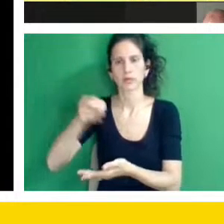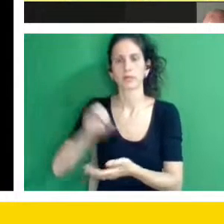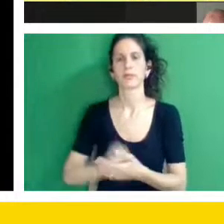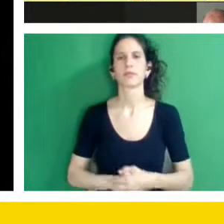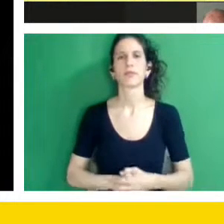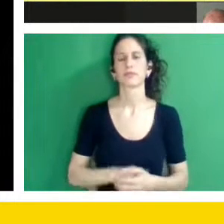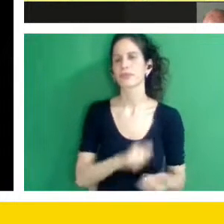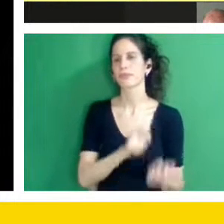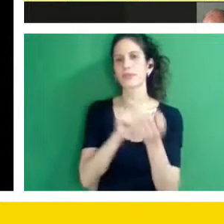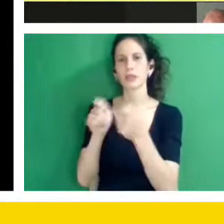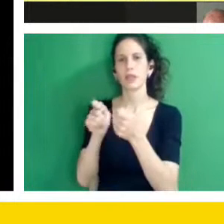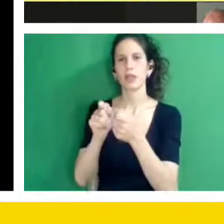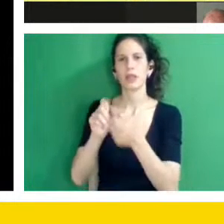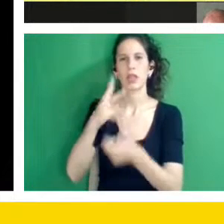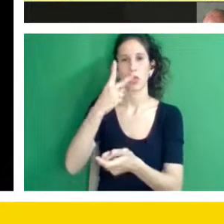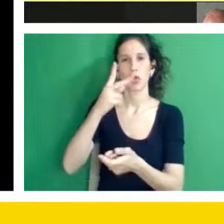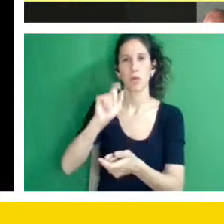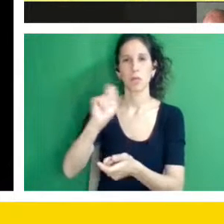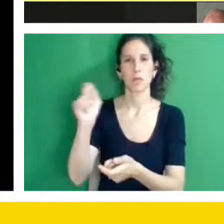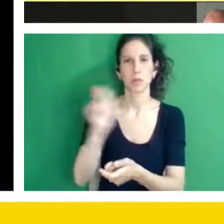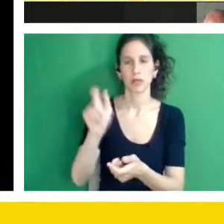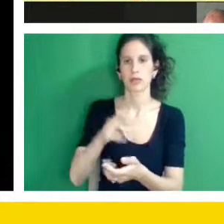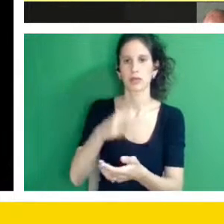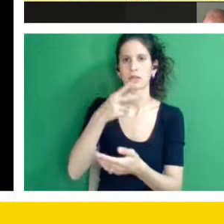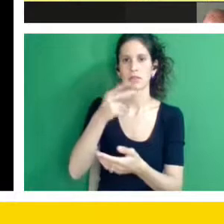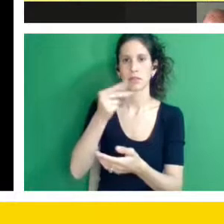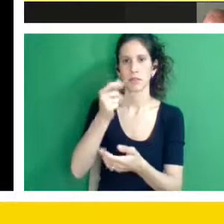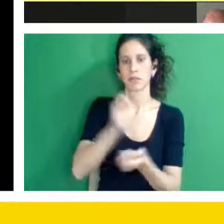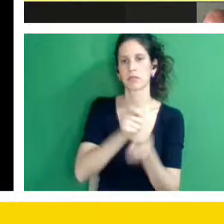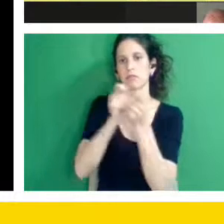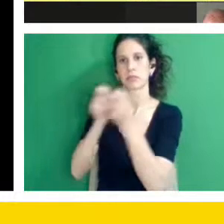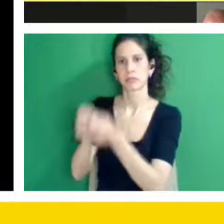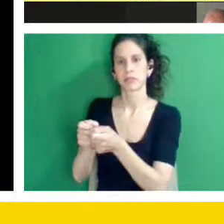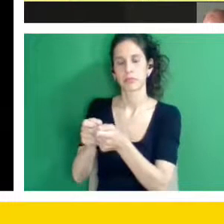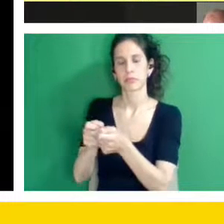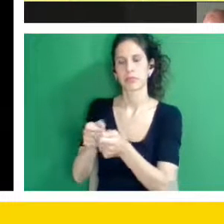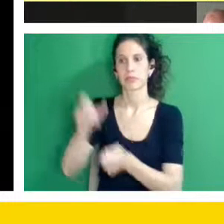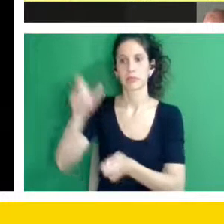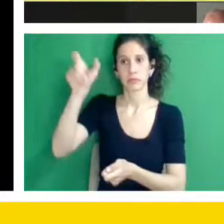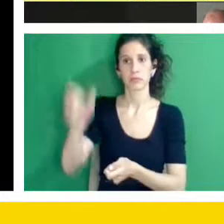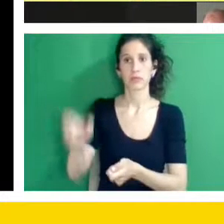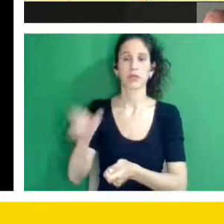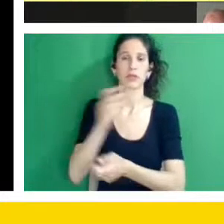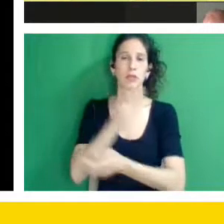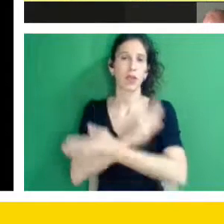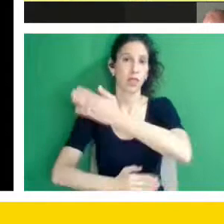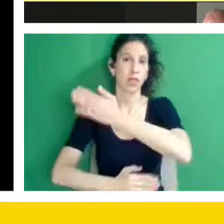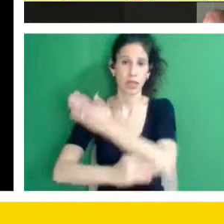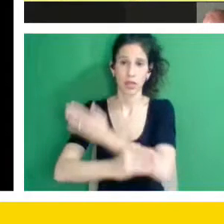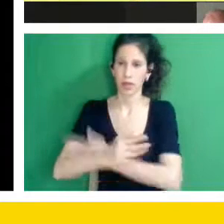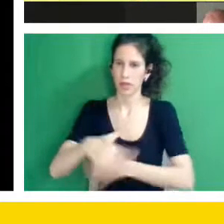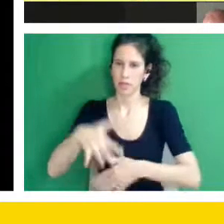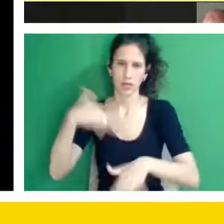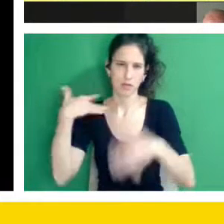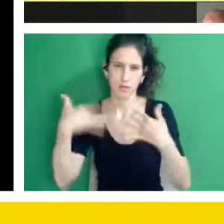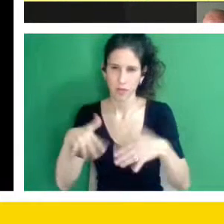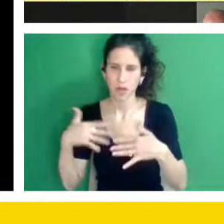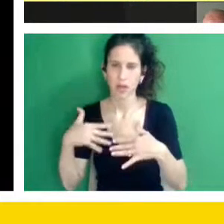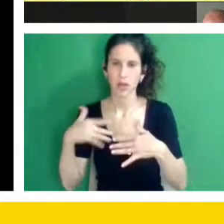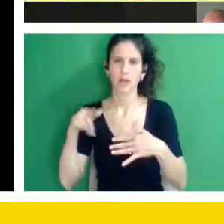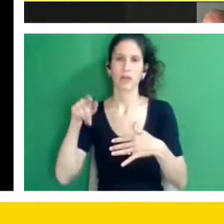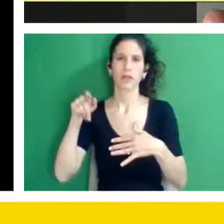meses a personas con discapacidad severa en situación de pobreza o pobreza extrema para poder mejorar su calidad de